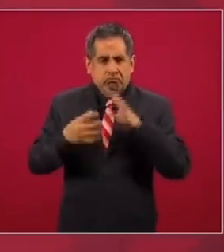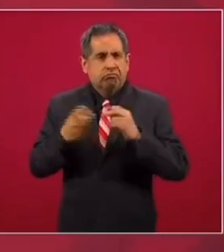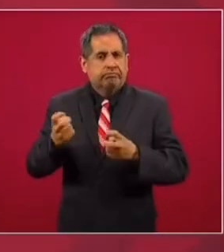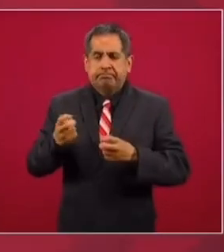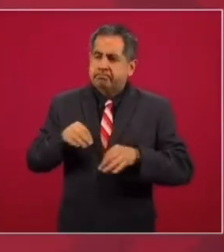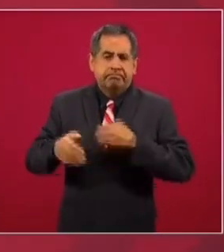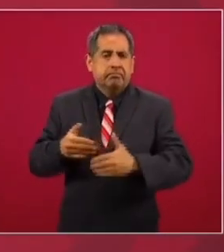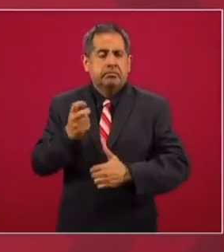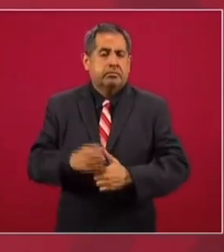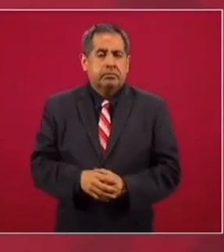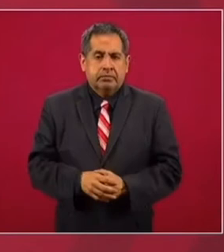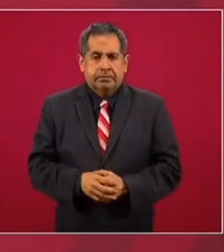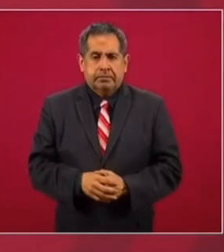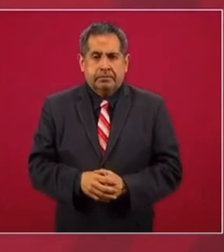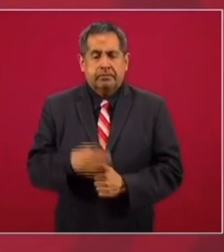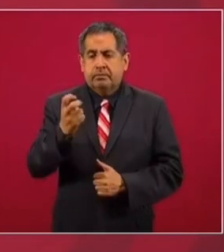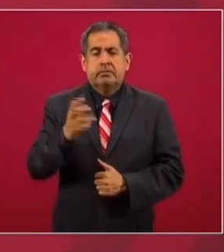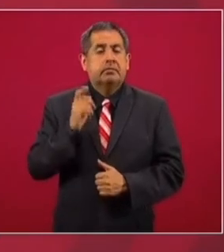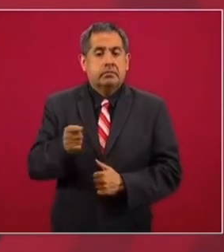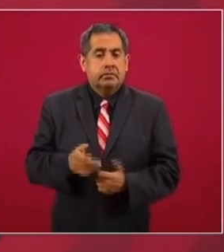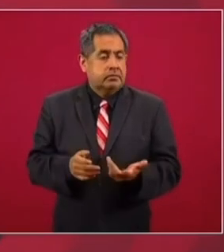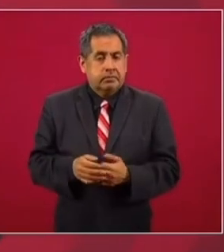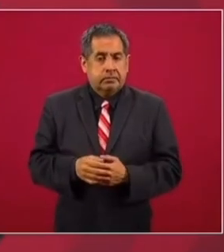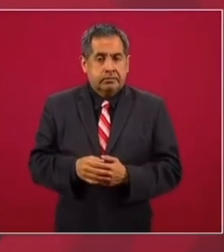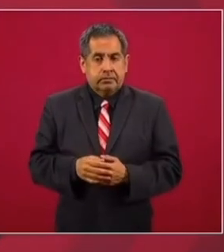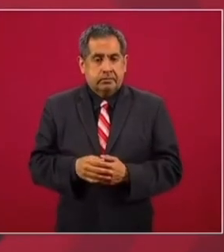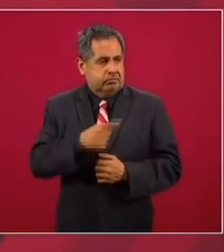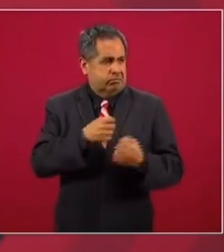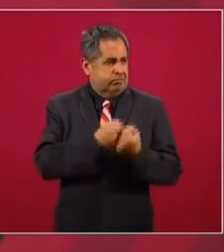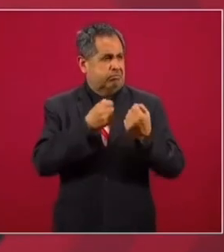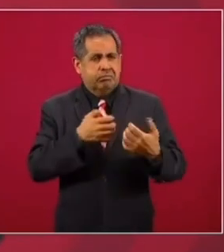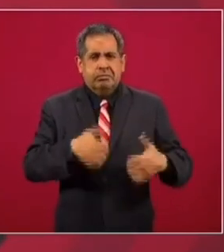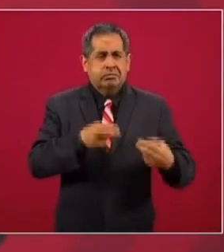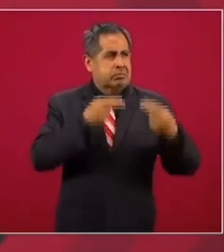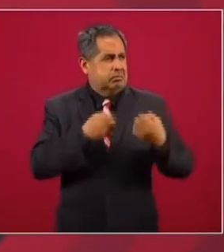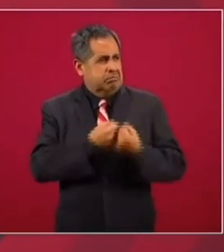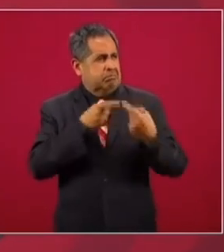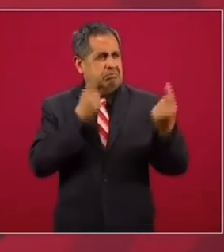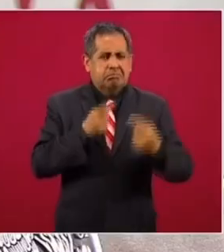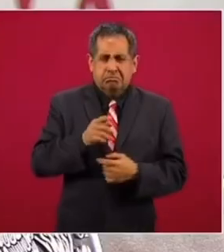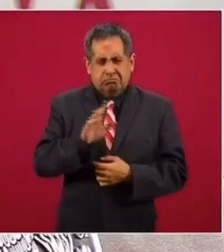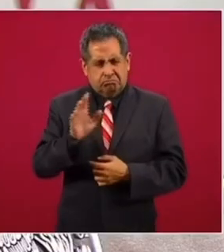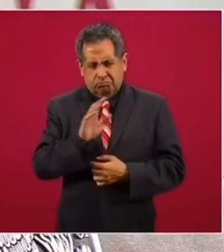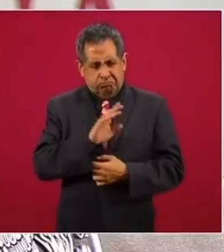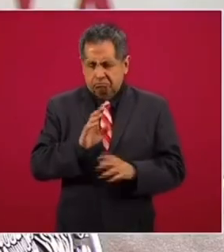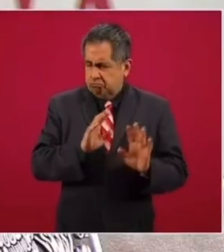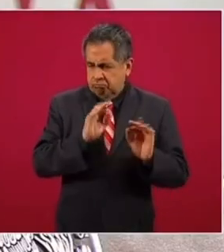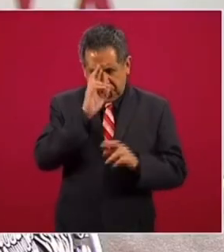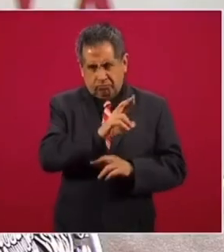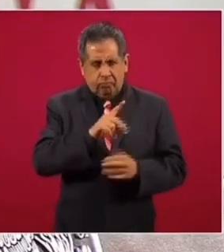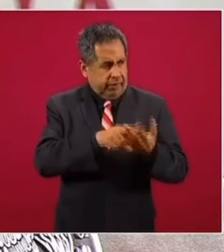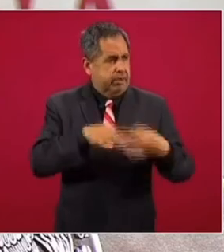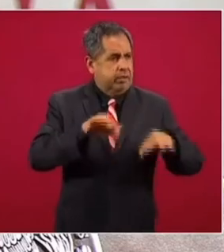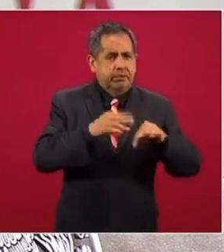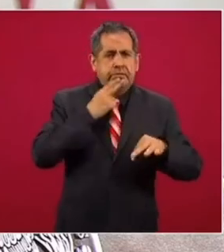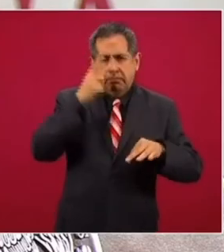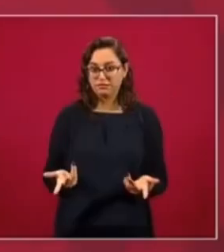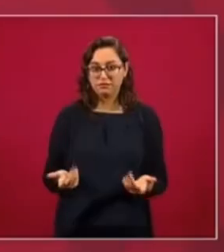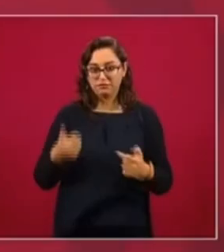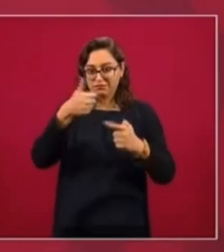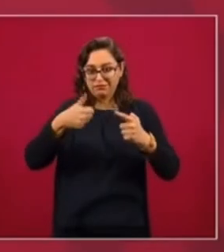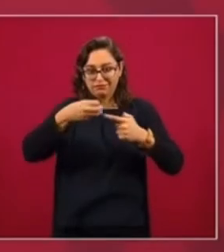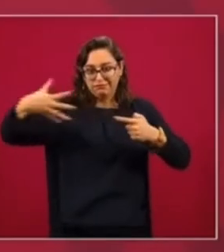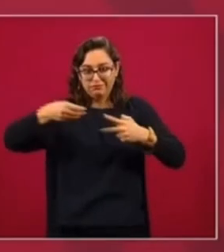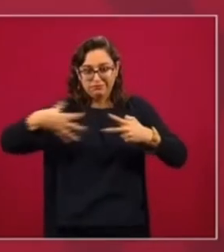llevando a cabo. Esto no significa pelearnos con los empresarios. No, ellos son muy importantes para el desarrollo del